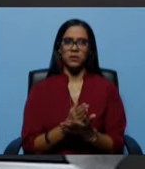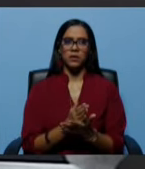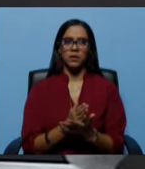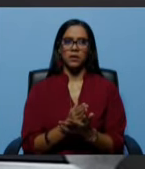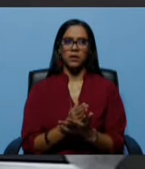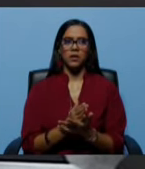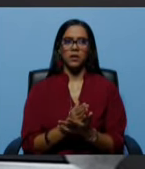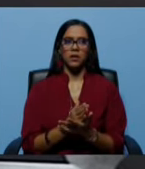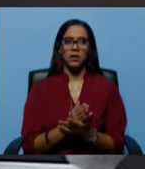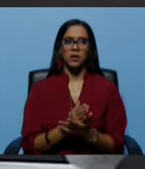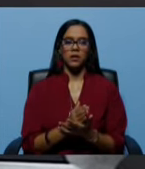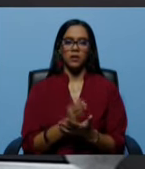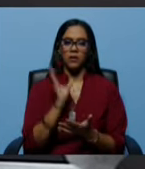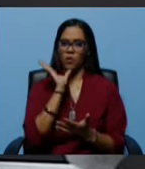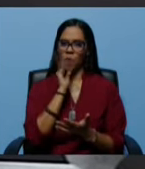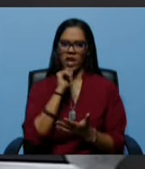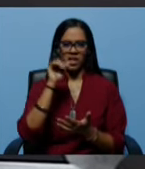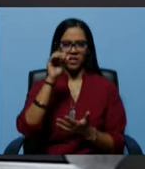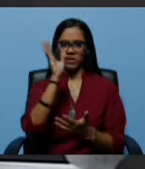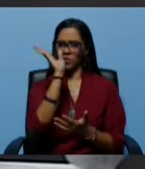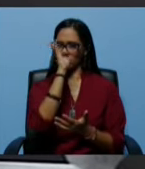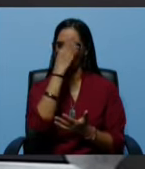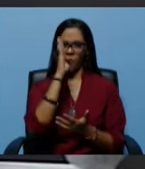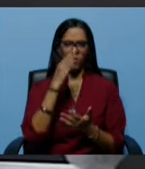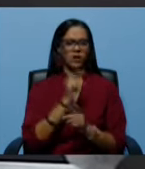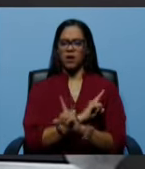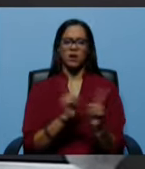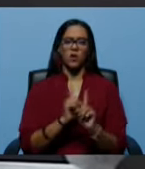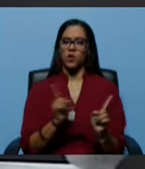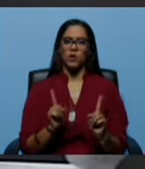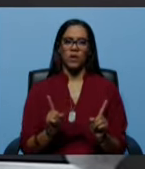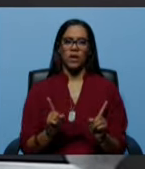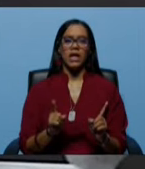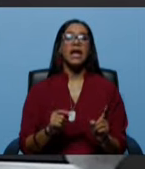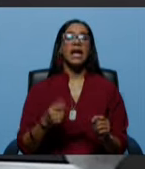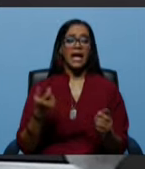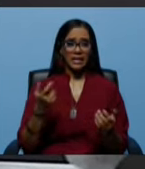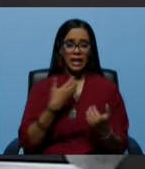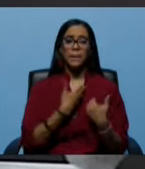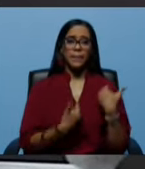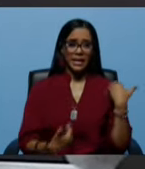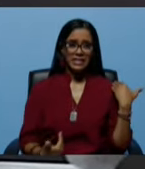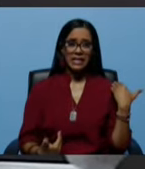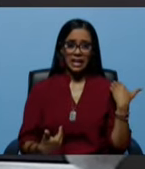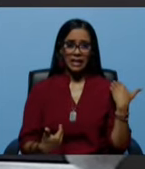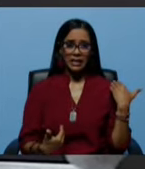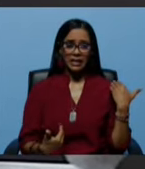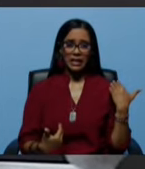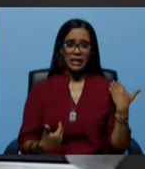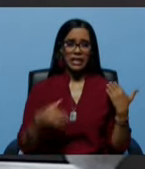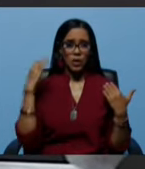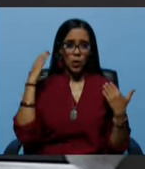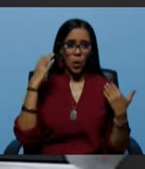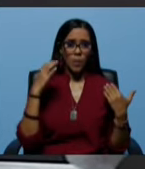doble costura. No. Entre Petro y Duque yo no tengo nada que escoger.